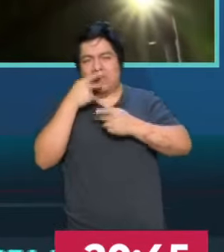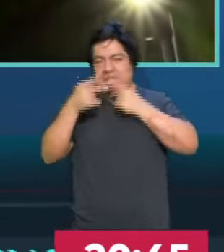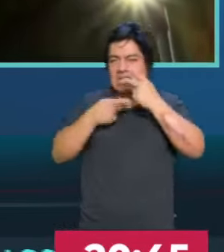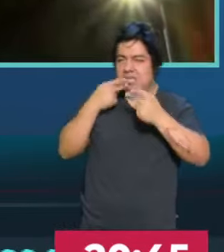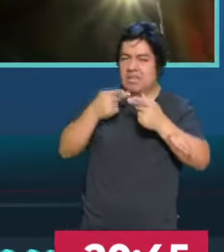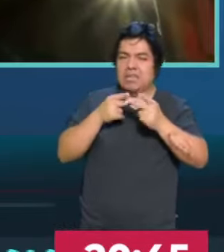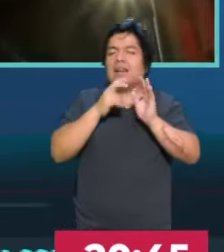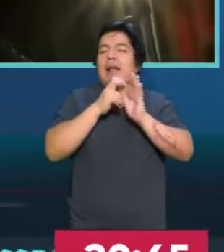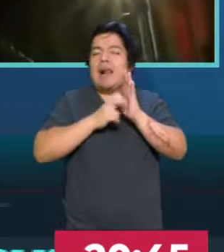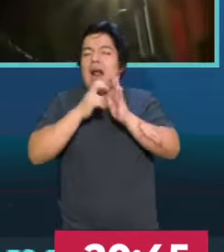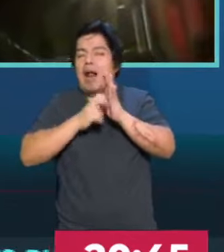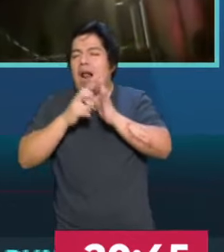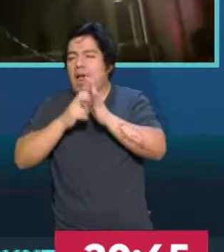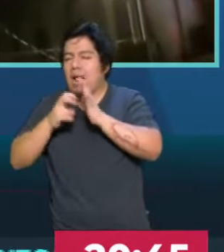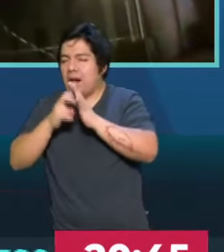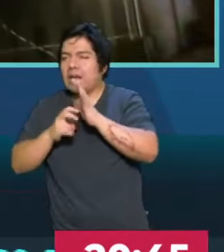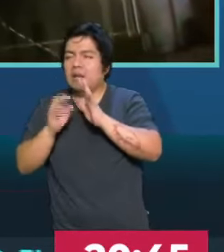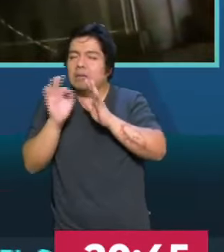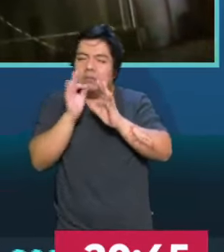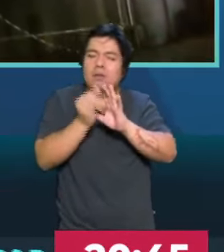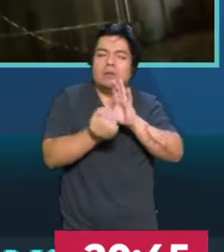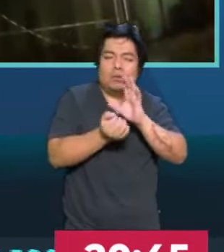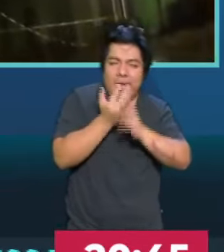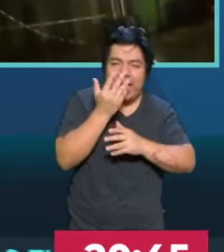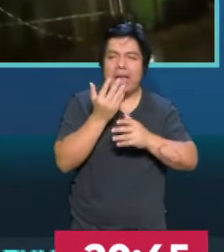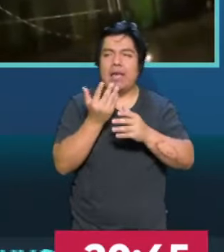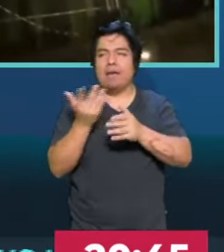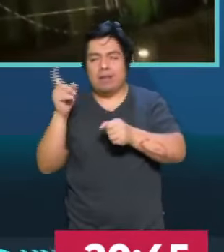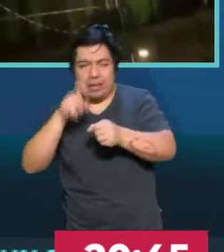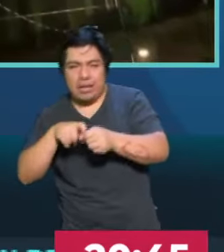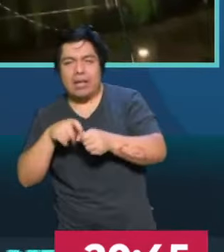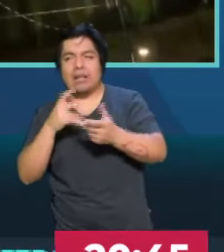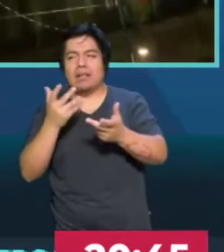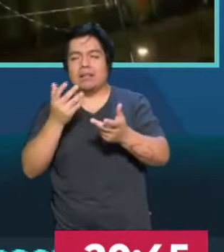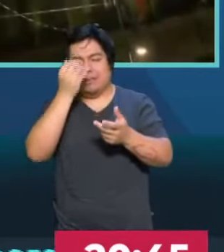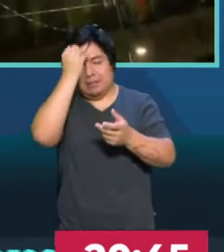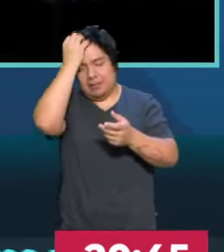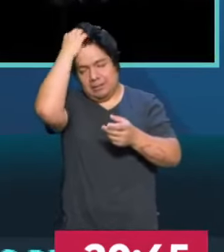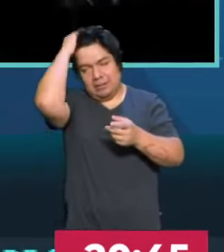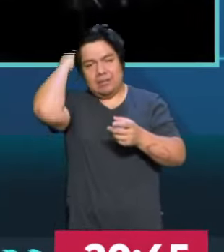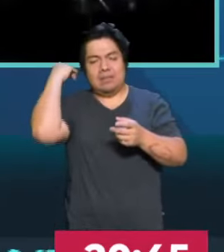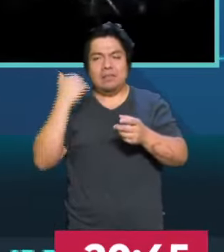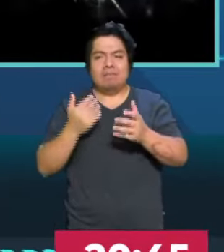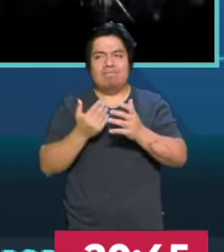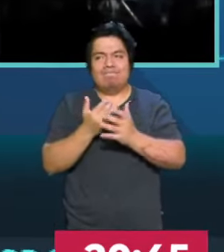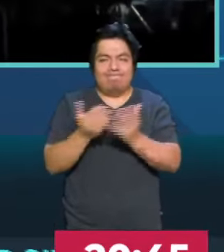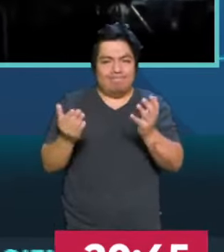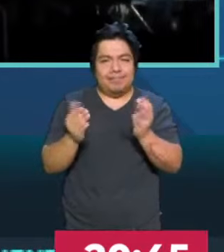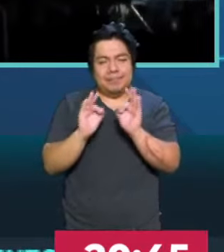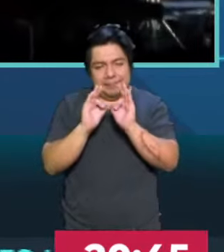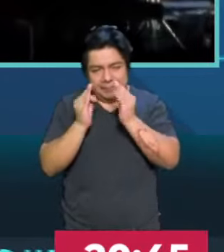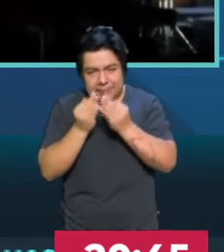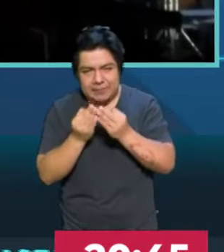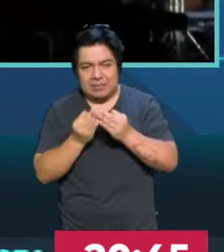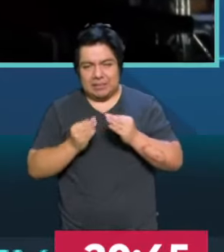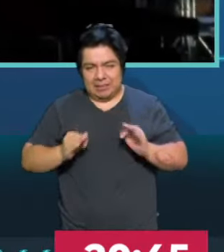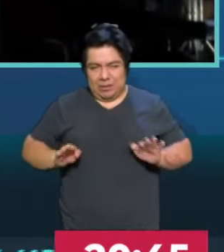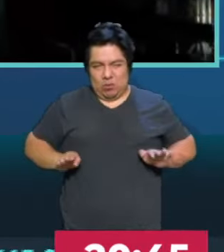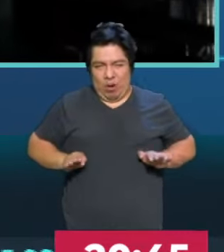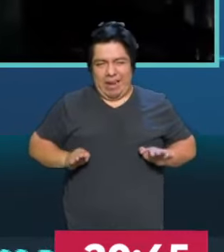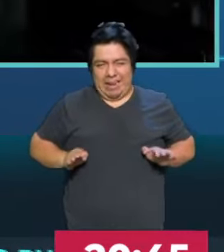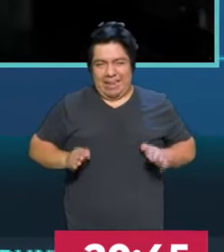se decía. Siempre había una novedad, siempre había una inclusión del presidente en turno y su forma de ser, ¿no? También